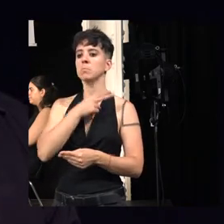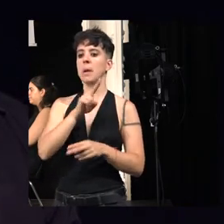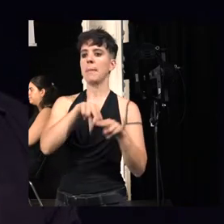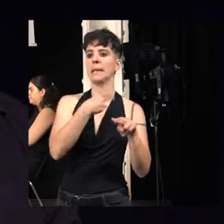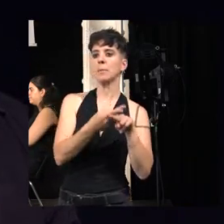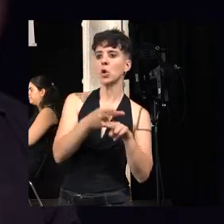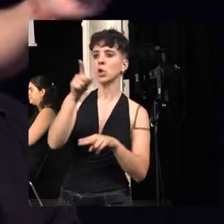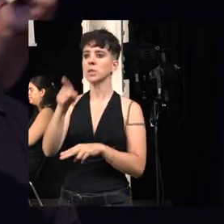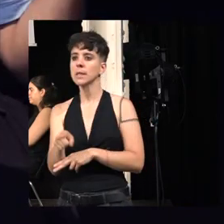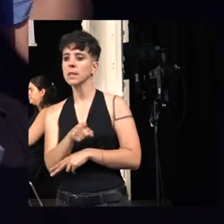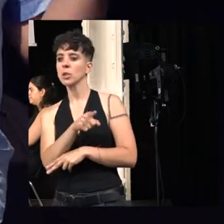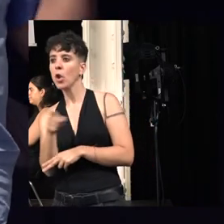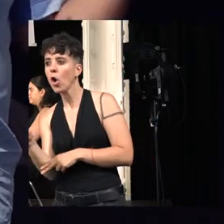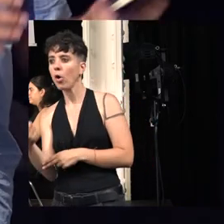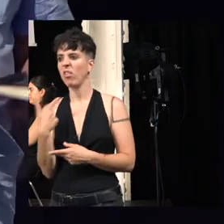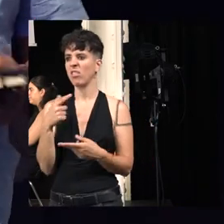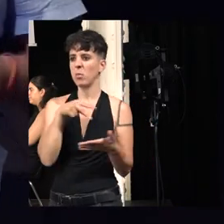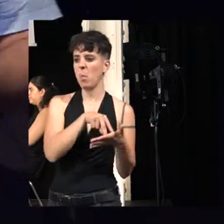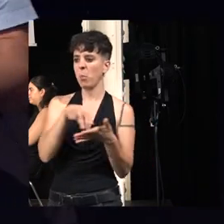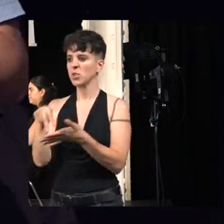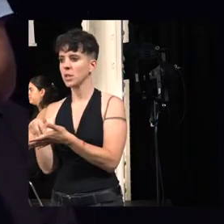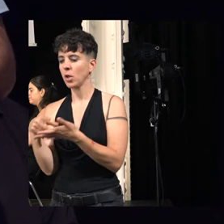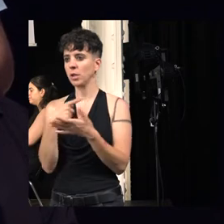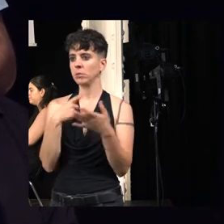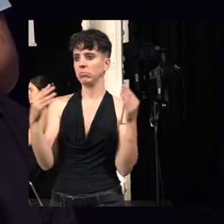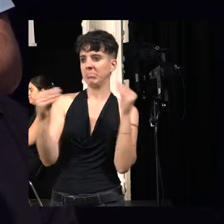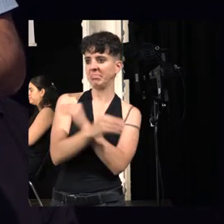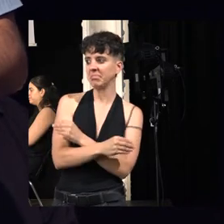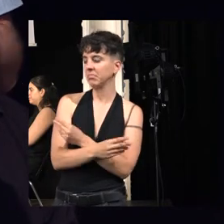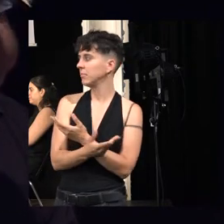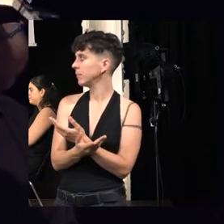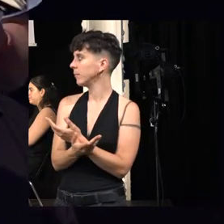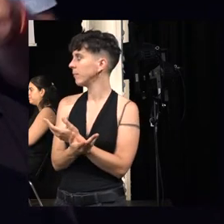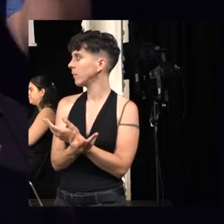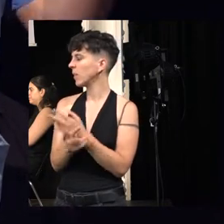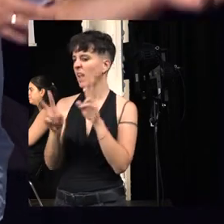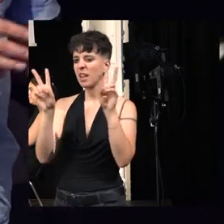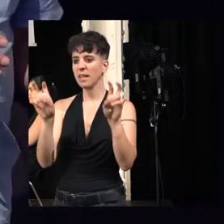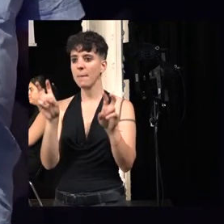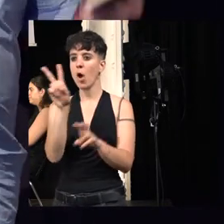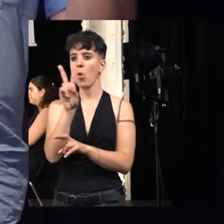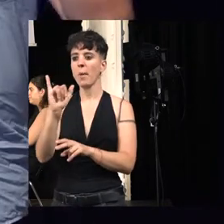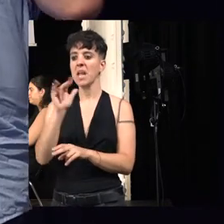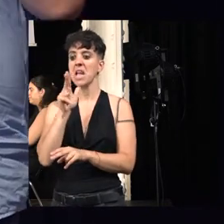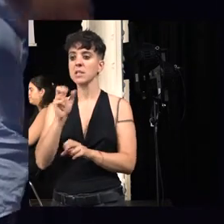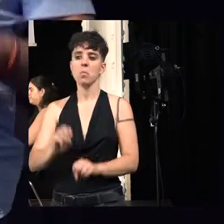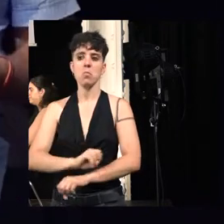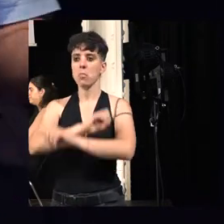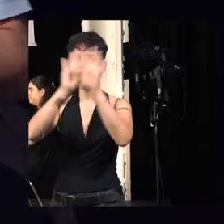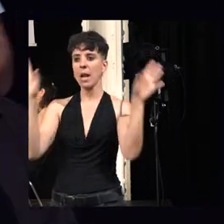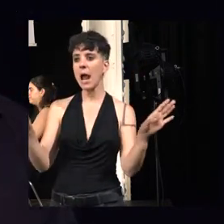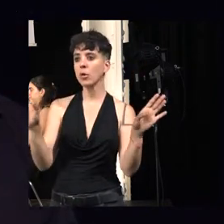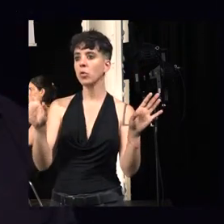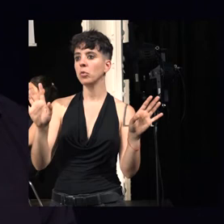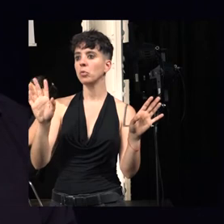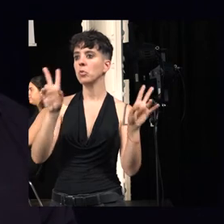matrimonio, o sea, unas posiciones súper encontradas, el tema del VIH súper claro, otros